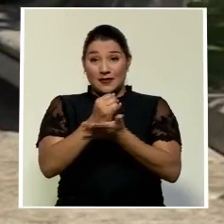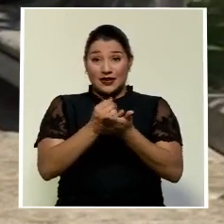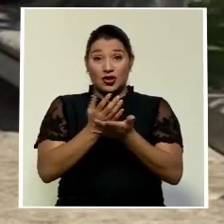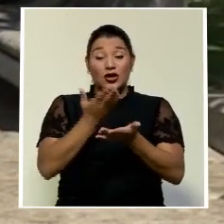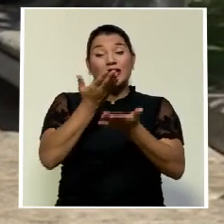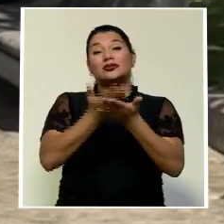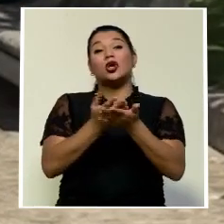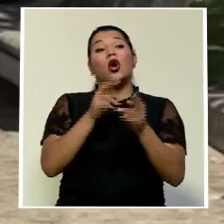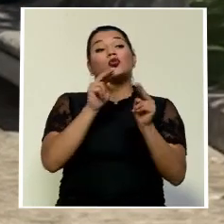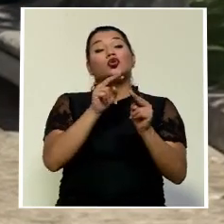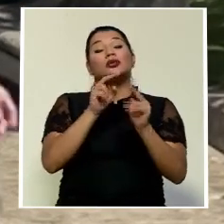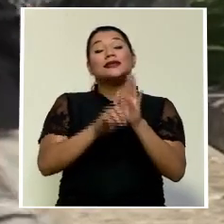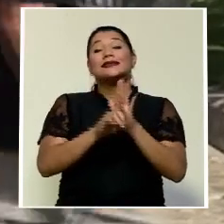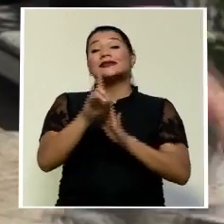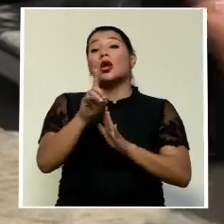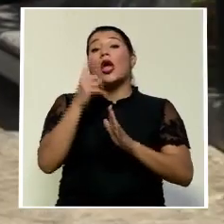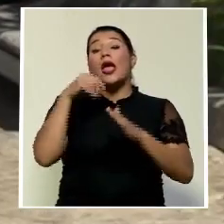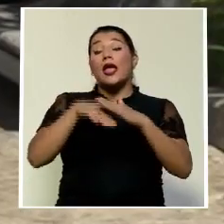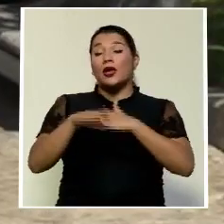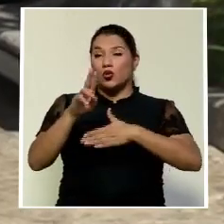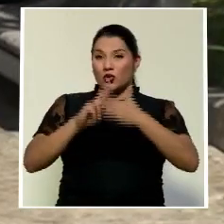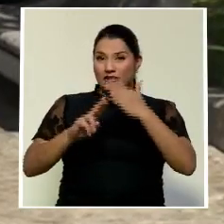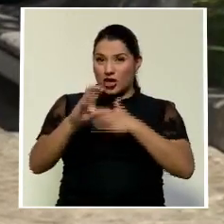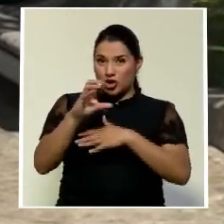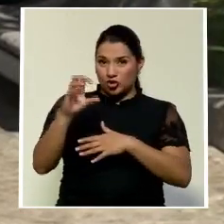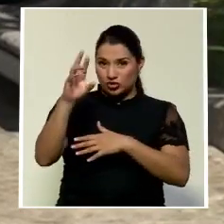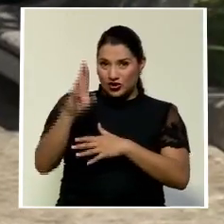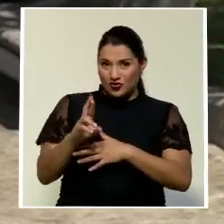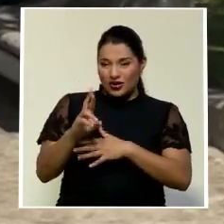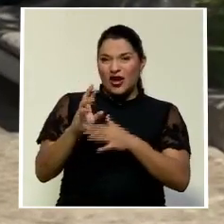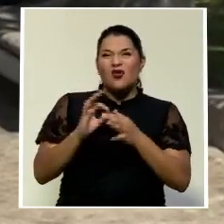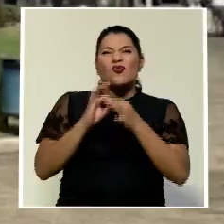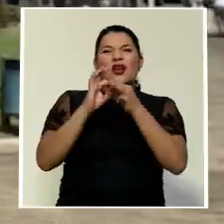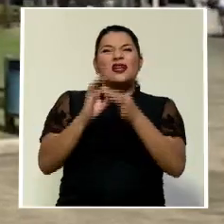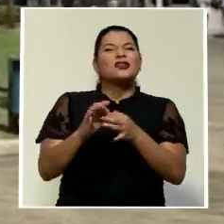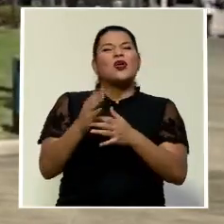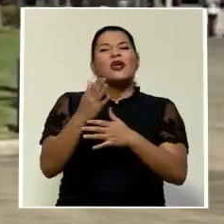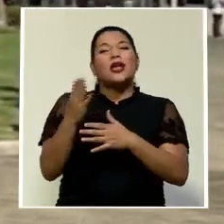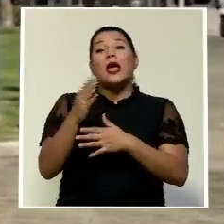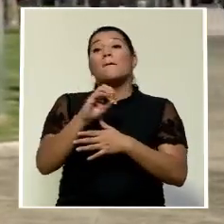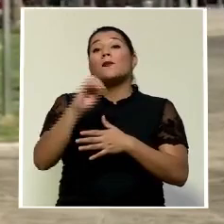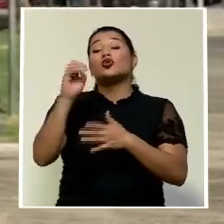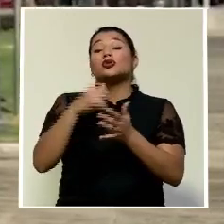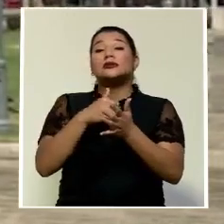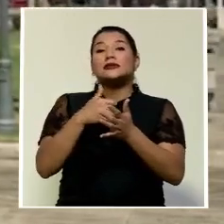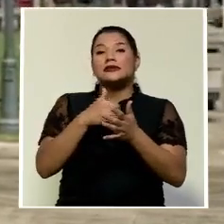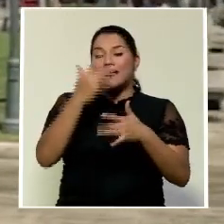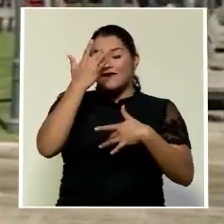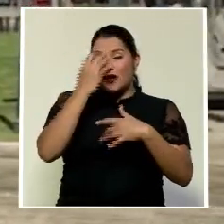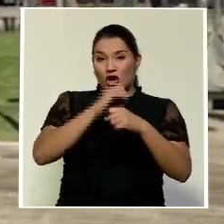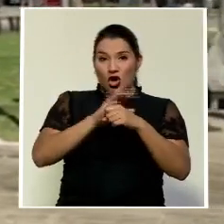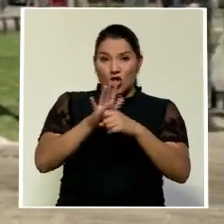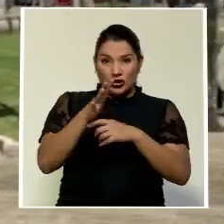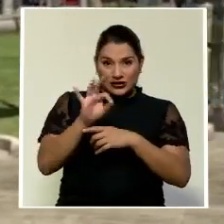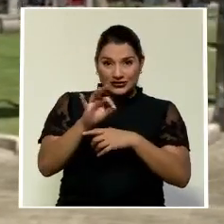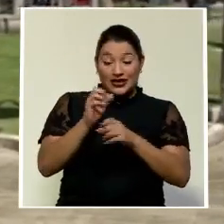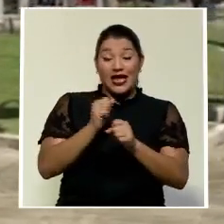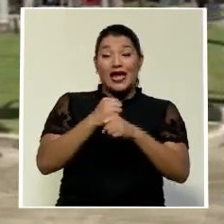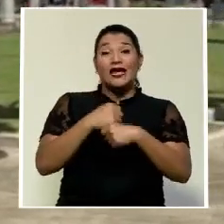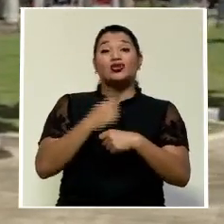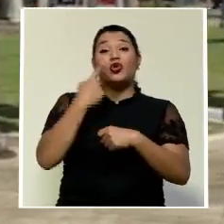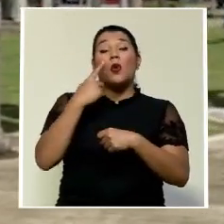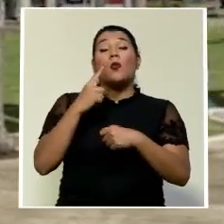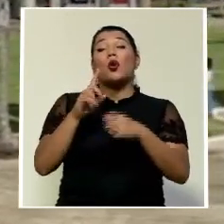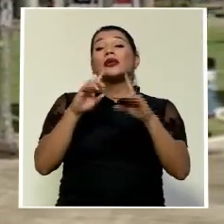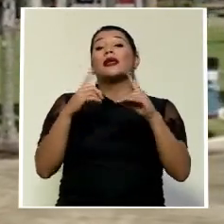del Desarrollo de la Universidad de Costa Rica sobre el índice de vulnerabilidad de COVID-19, realizado por la Unidad